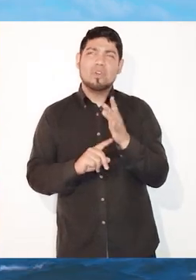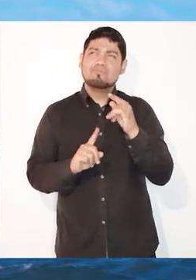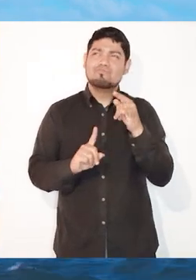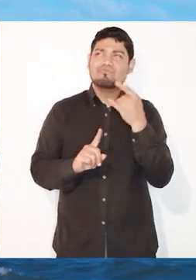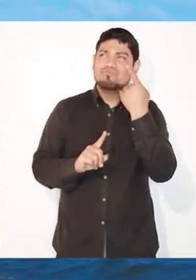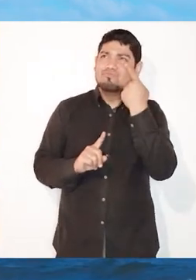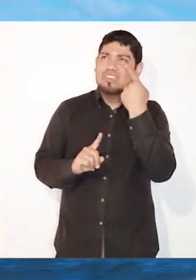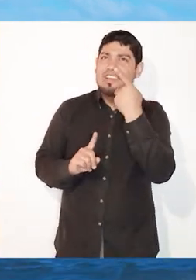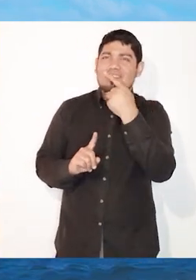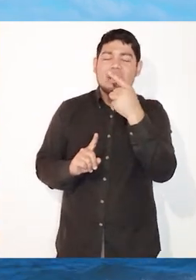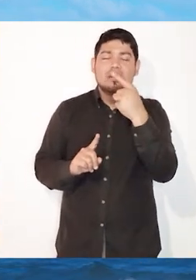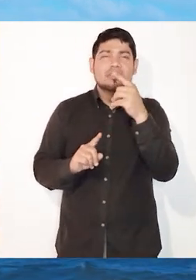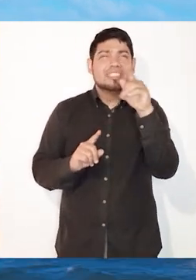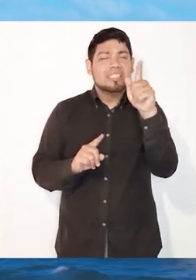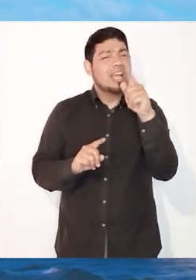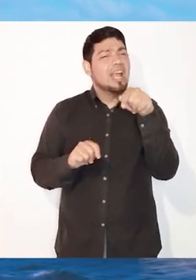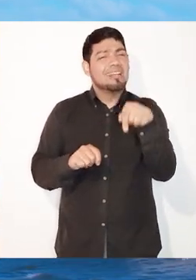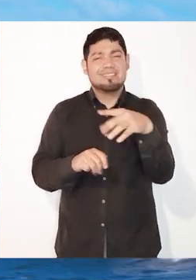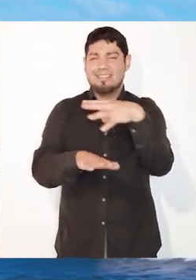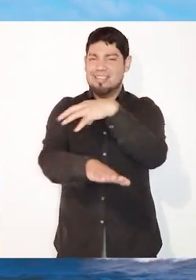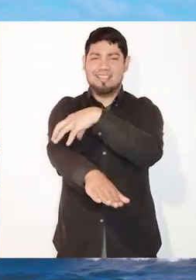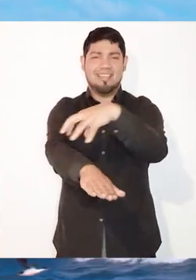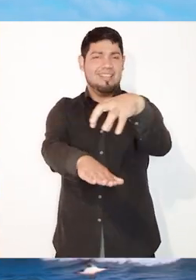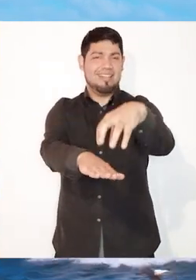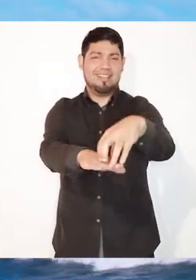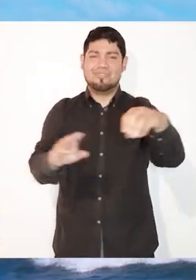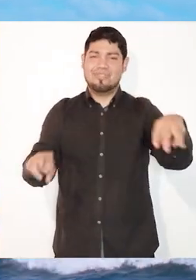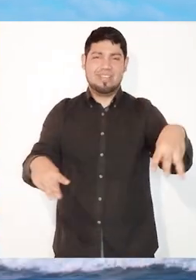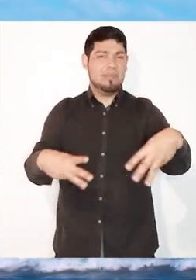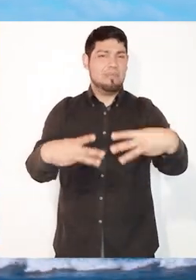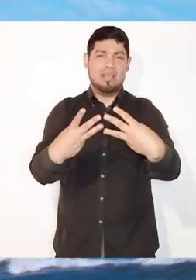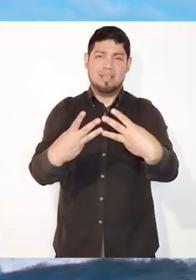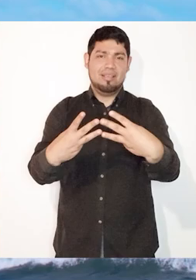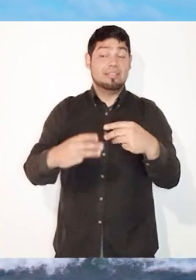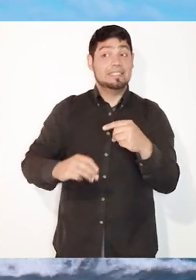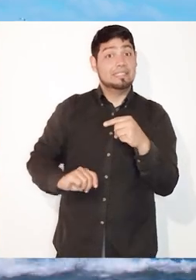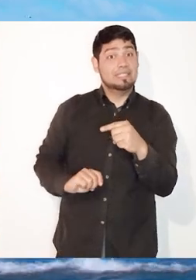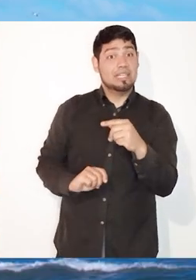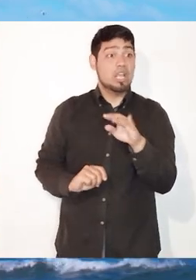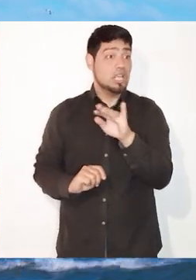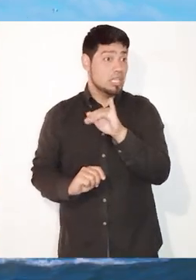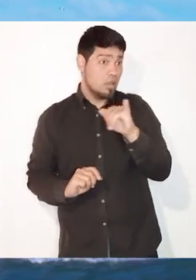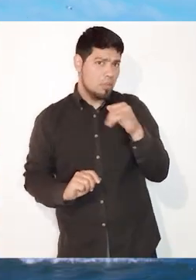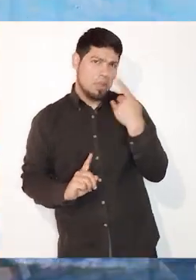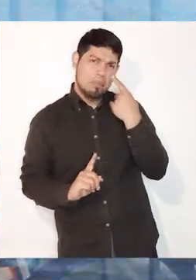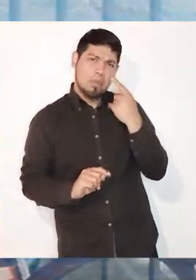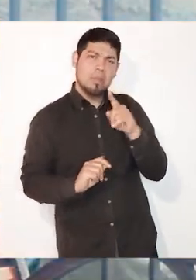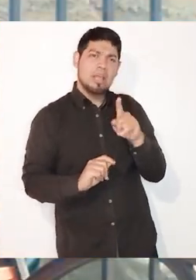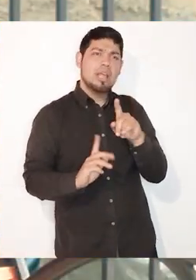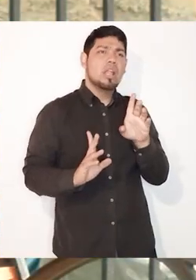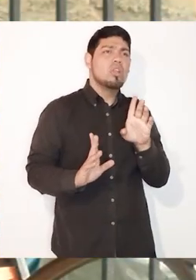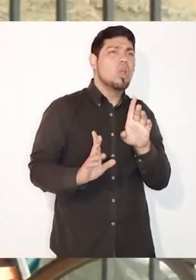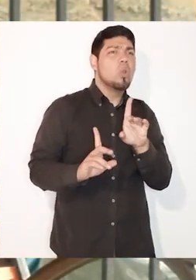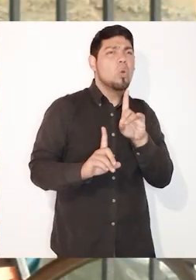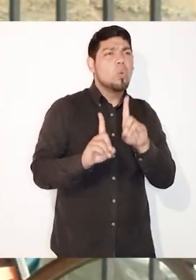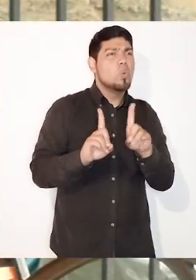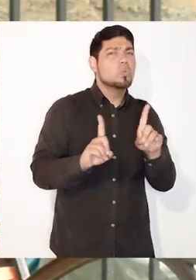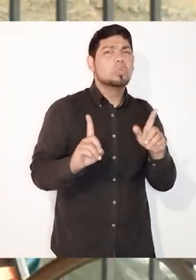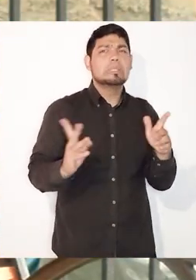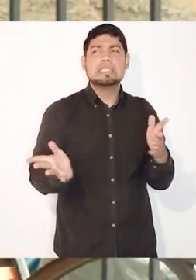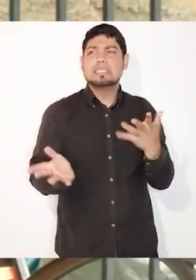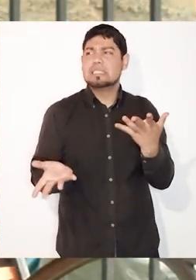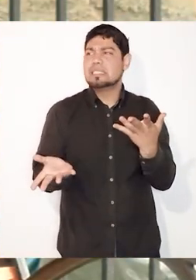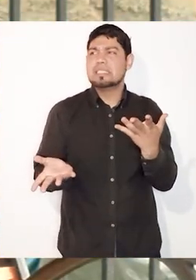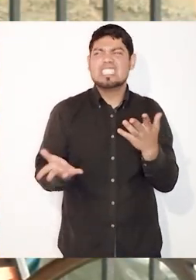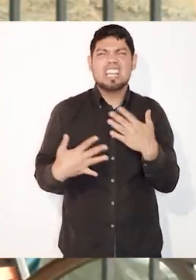ojo voy a ver las planicies de Magallanes y la cicatriz del estrecho, sin duda. Y más abajo, más profundo, voy